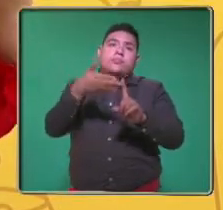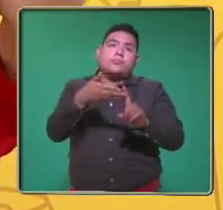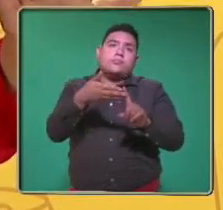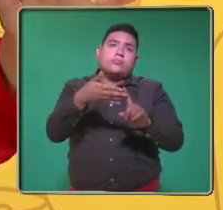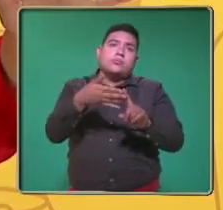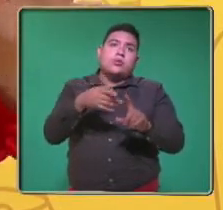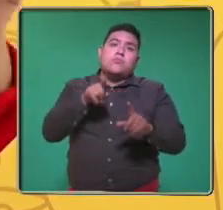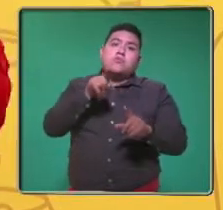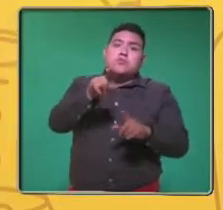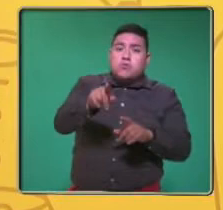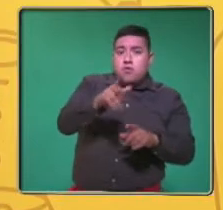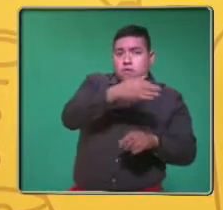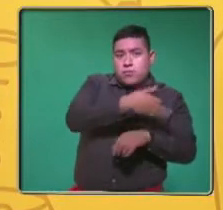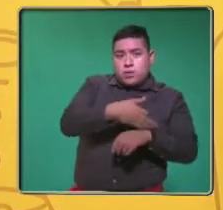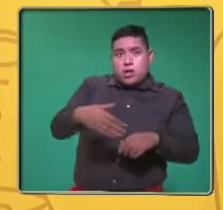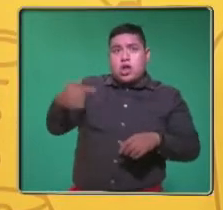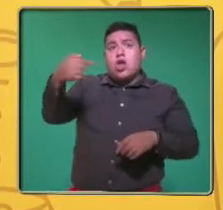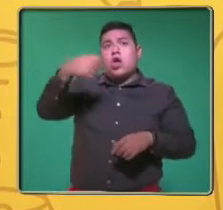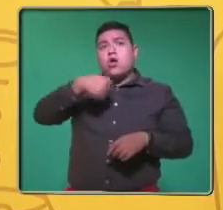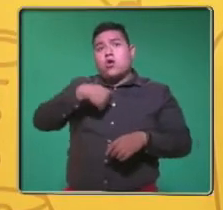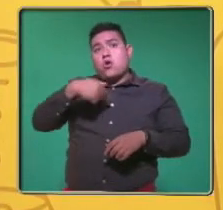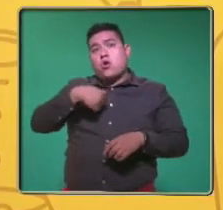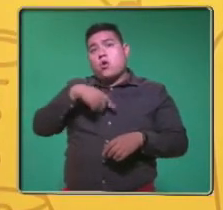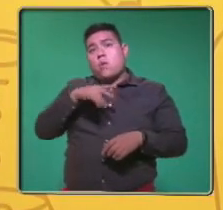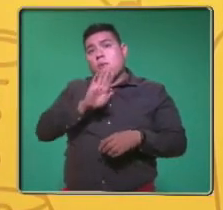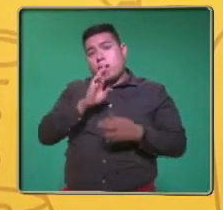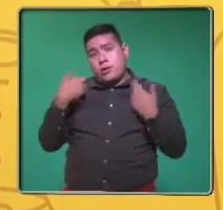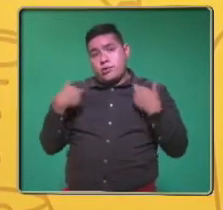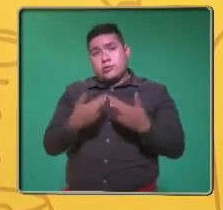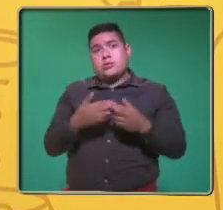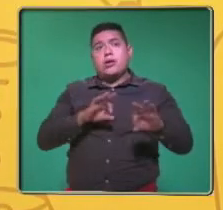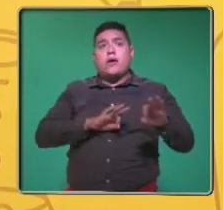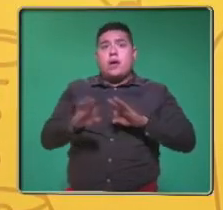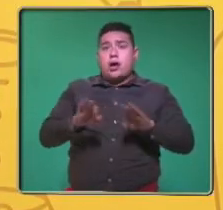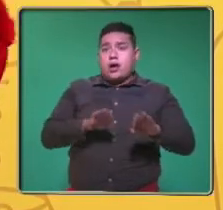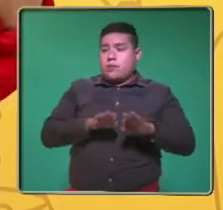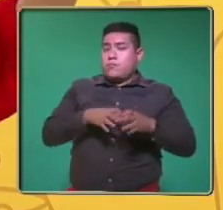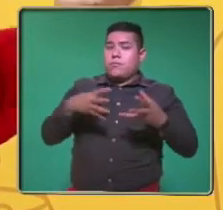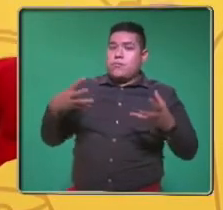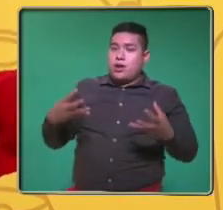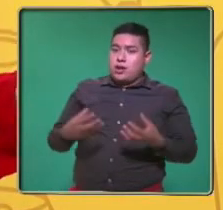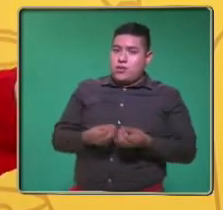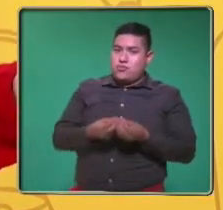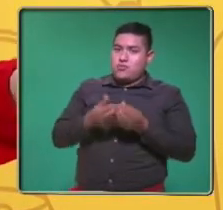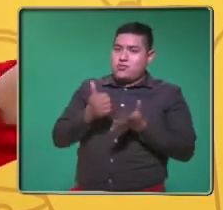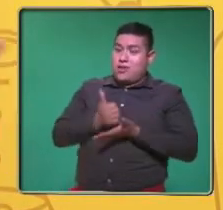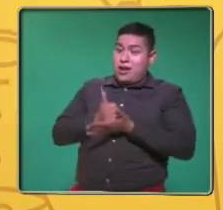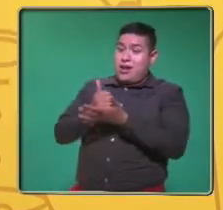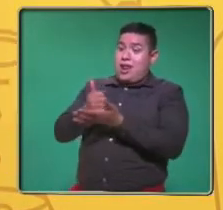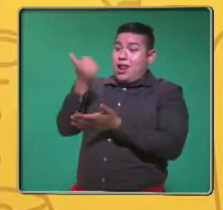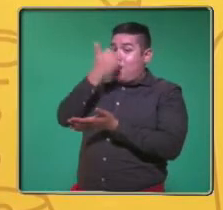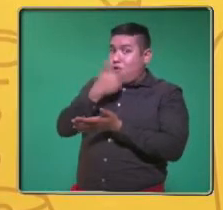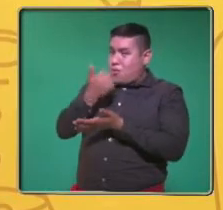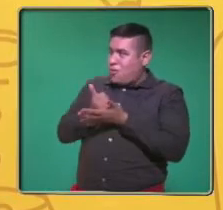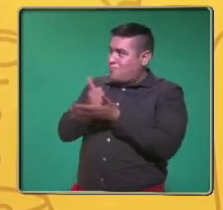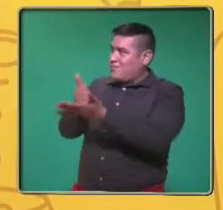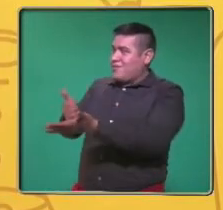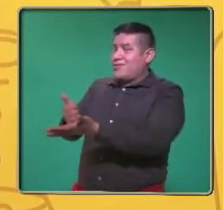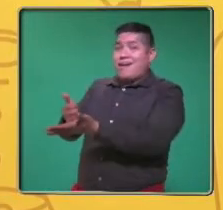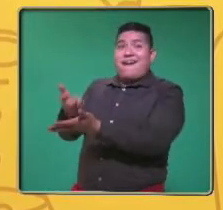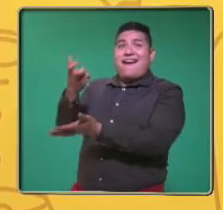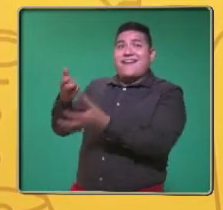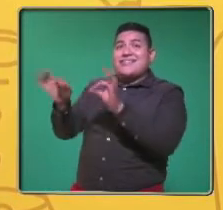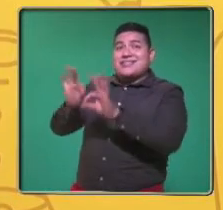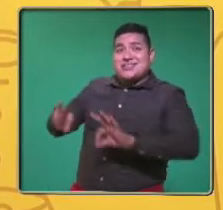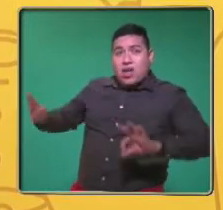trabajando, tanto usted como familia y nosotros como maestro, es el alumno. Y nosotros nos debemos a él. Entonces, es importante